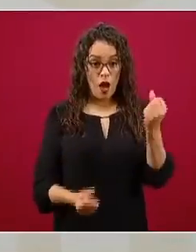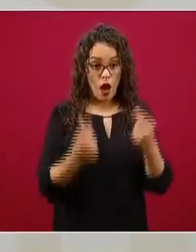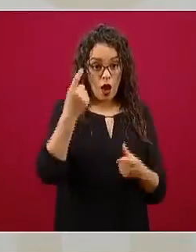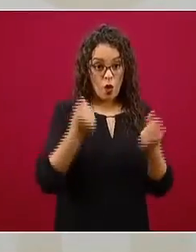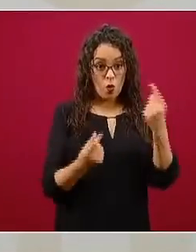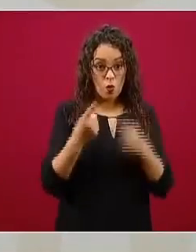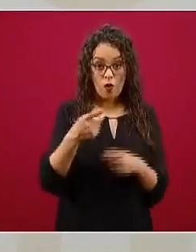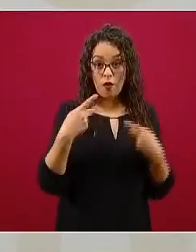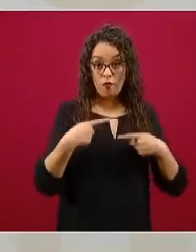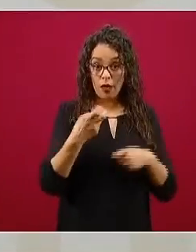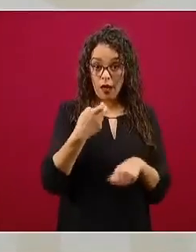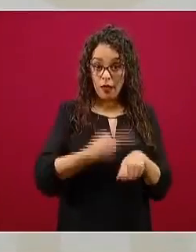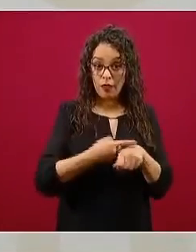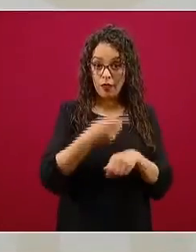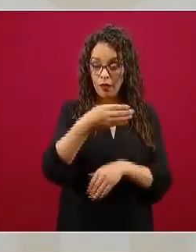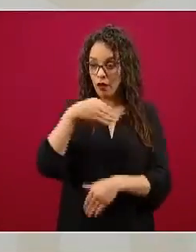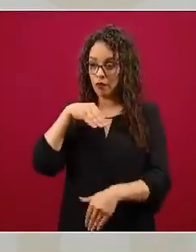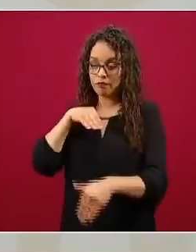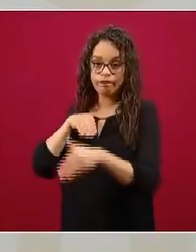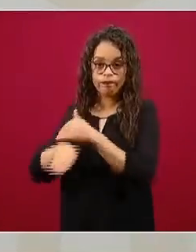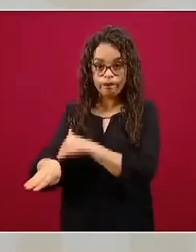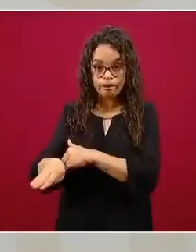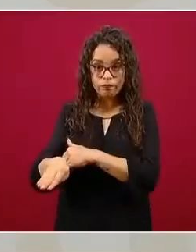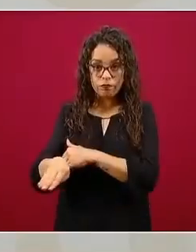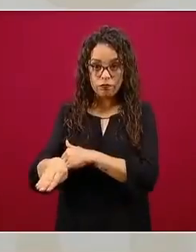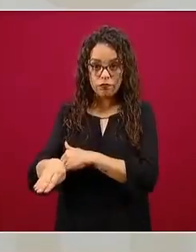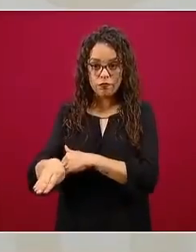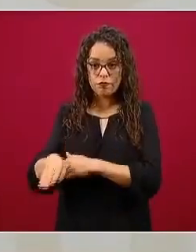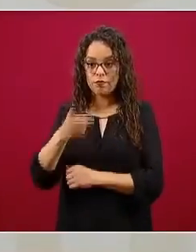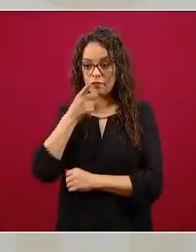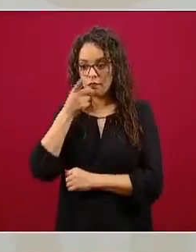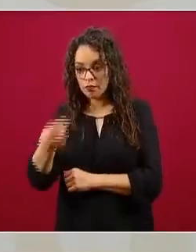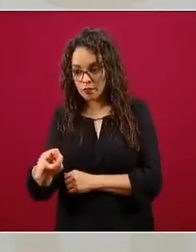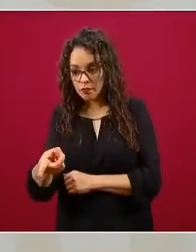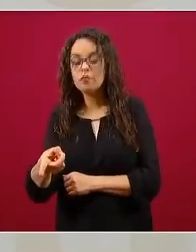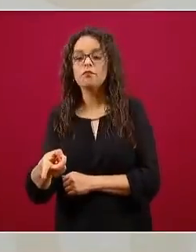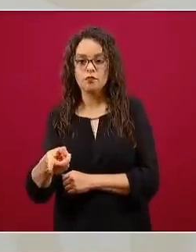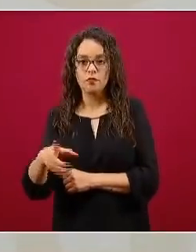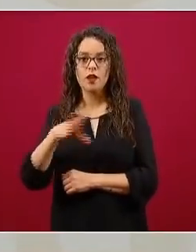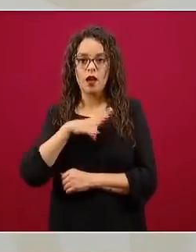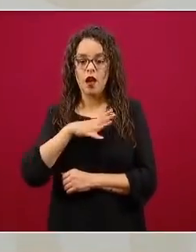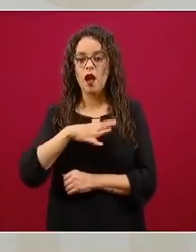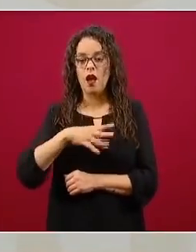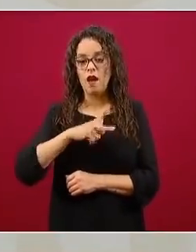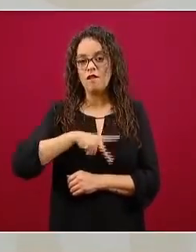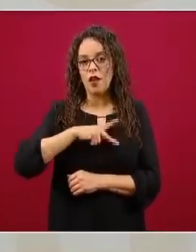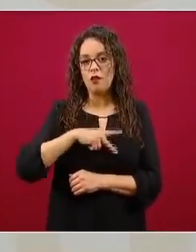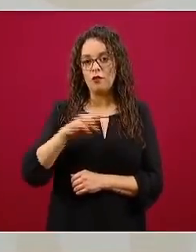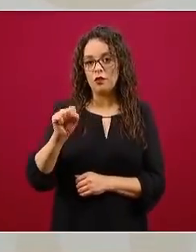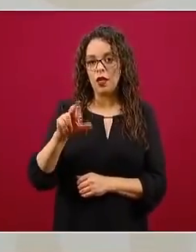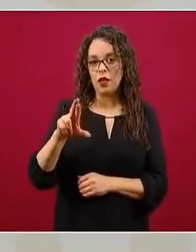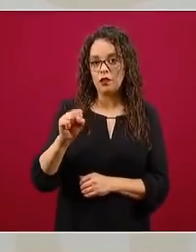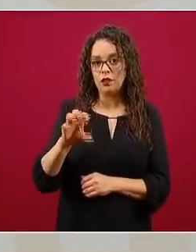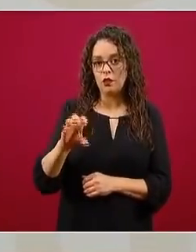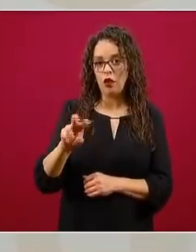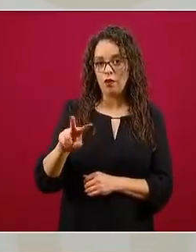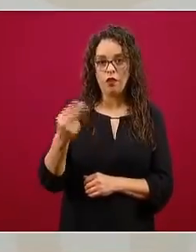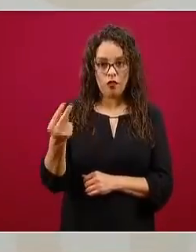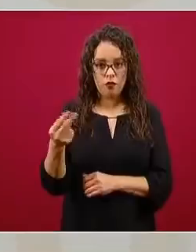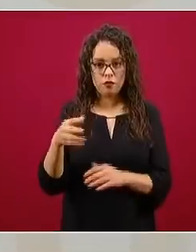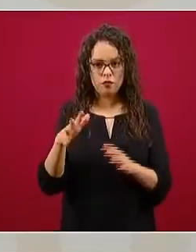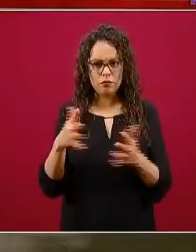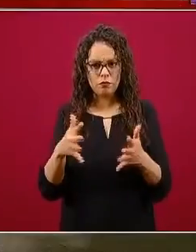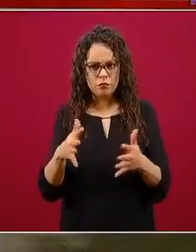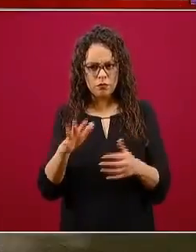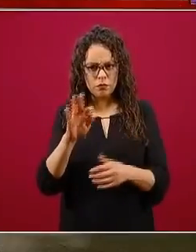condición clínica se les confirma tener infección por el virus SARS-CoV-2. Aproximadamente